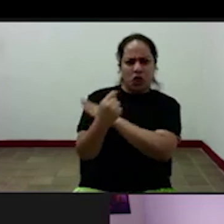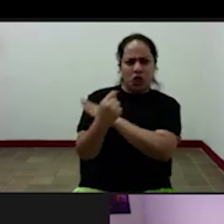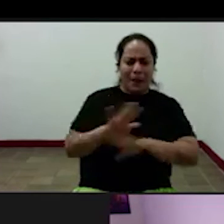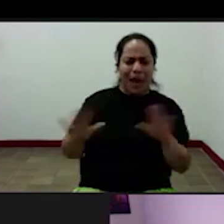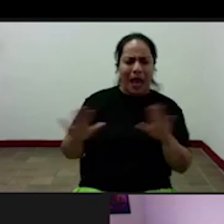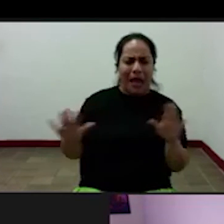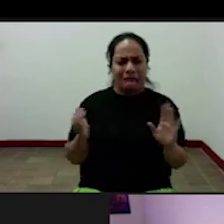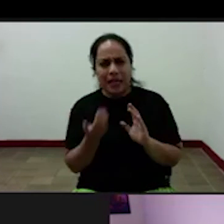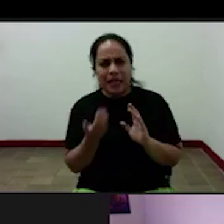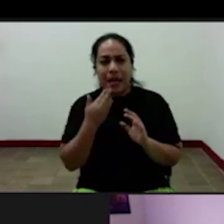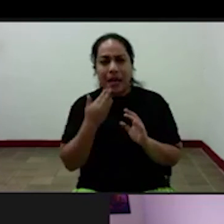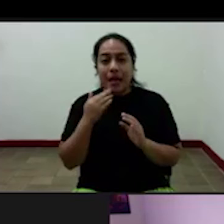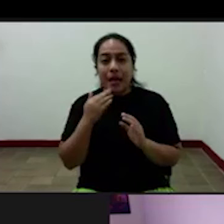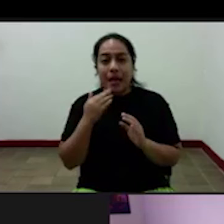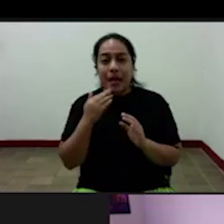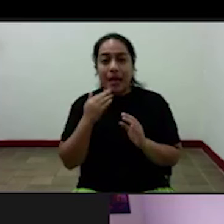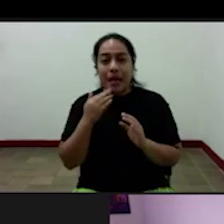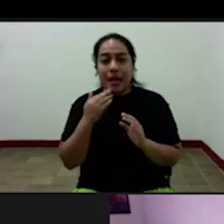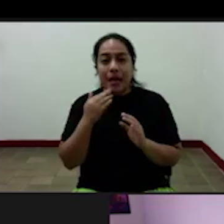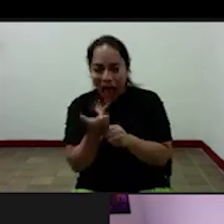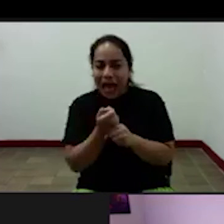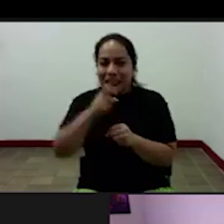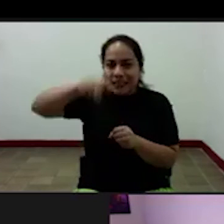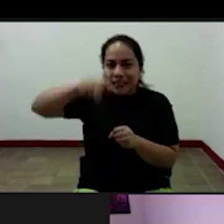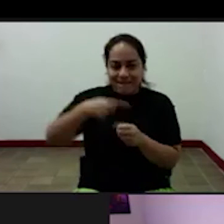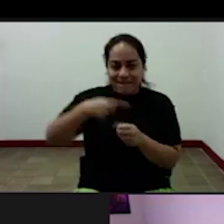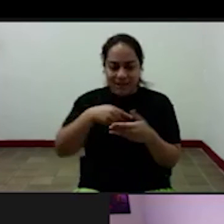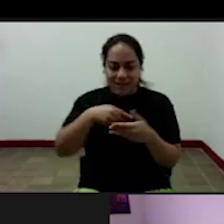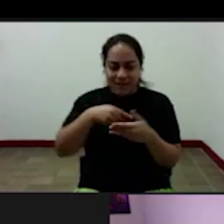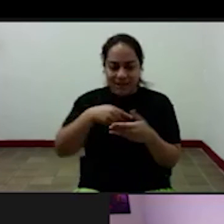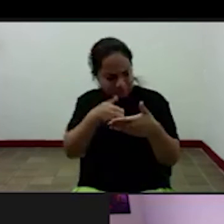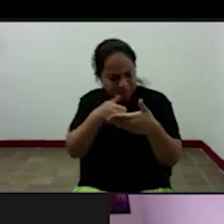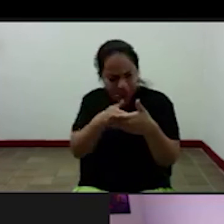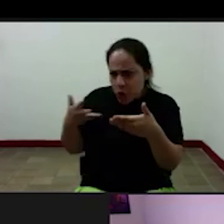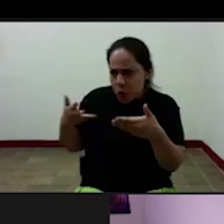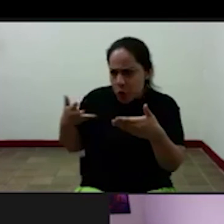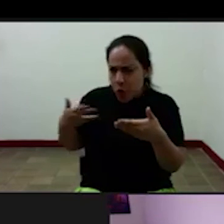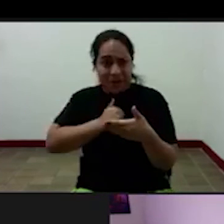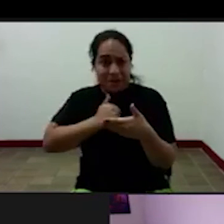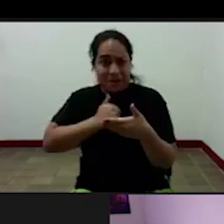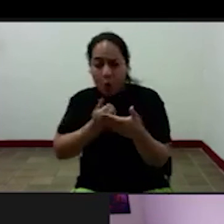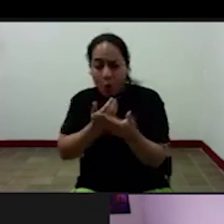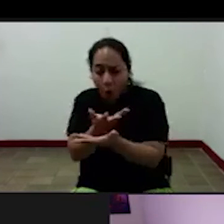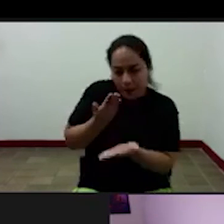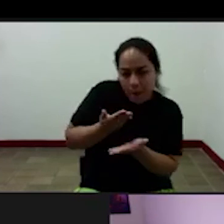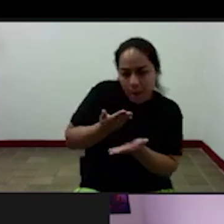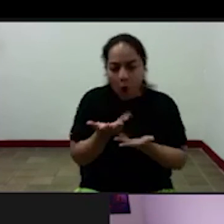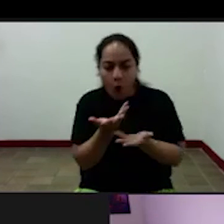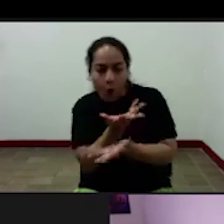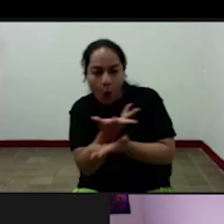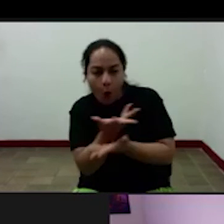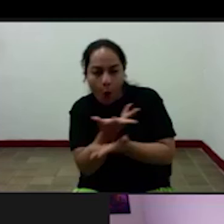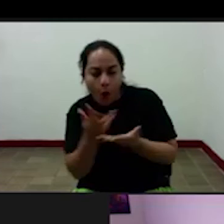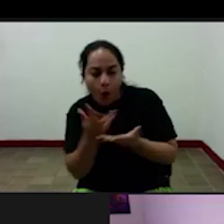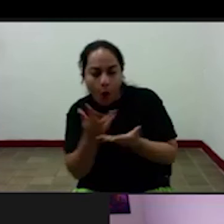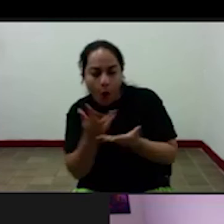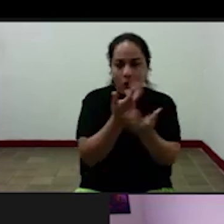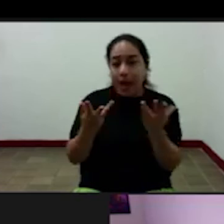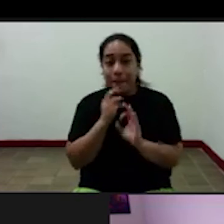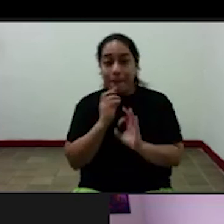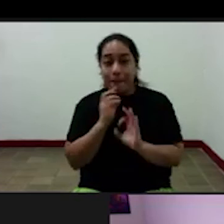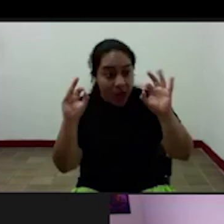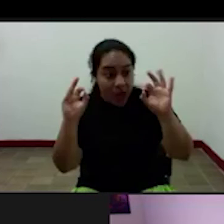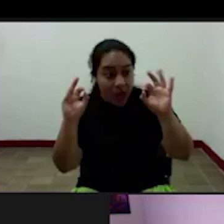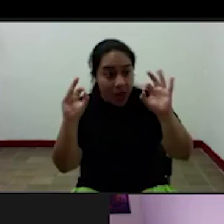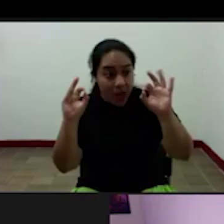resulta que los artistas somos los que definimos los límites y las cosas, somos los que proponemos que tengamos éxito o no, que nos